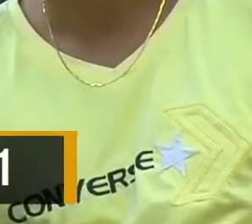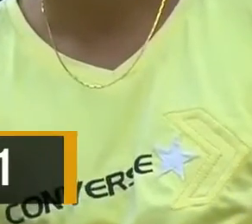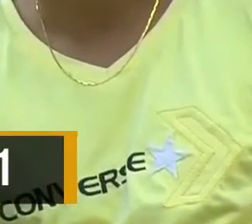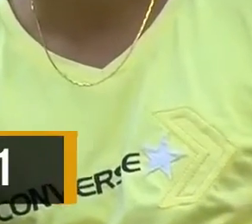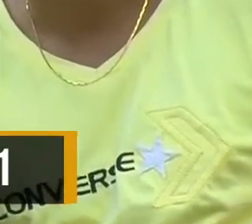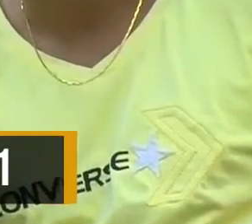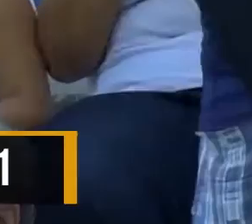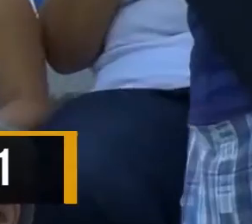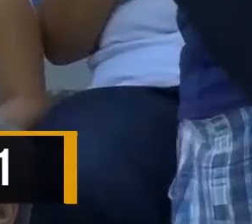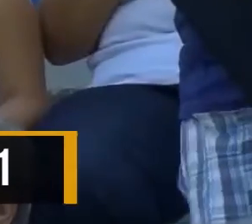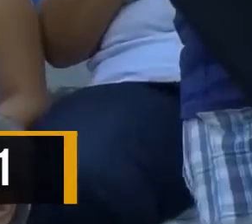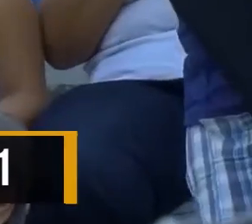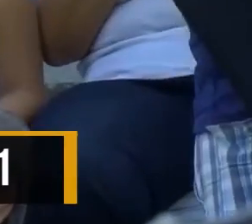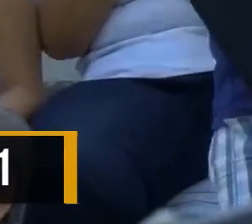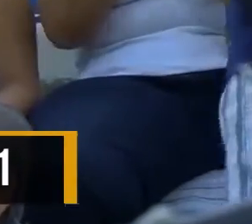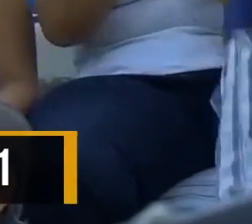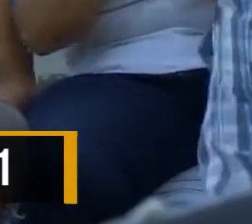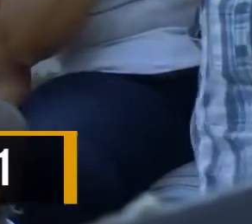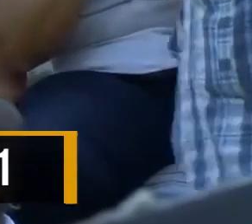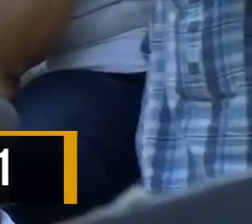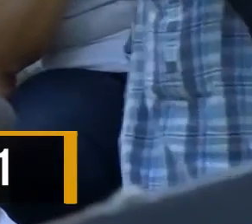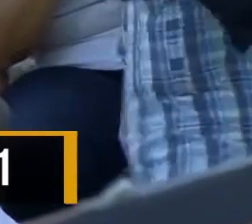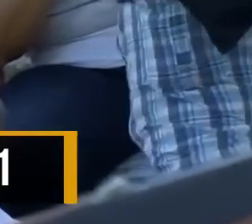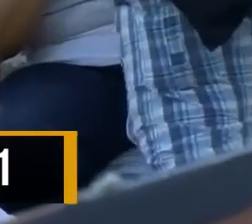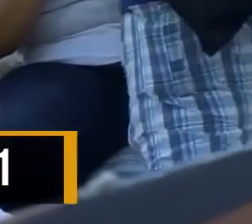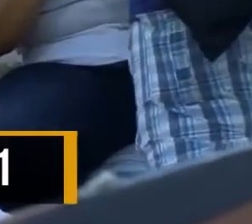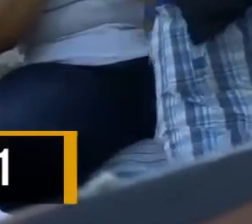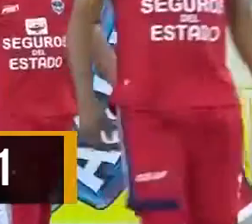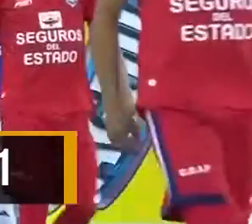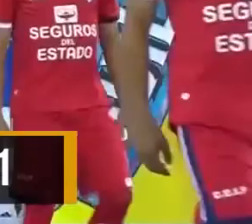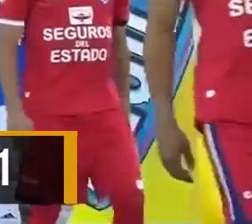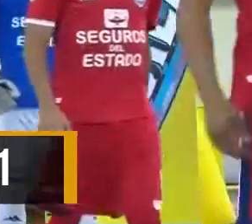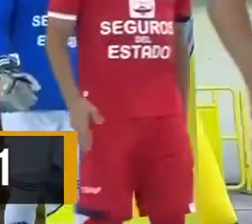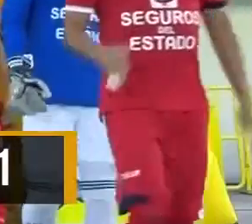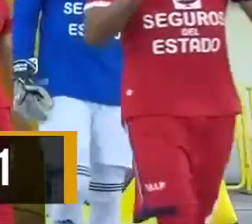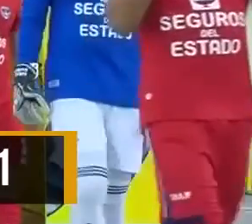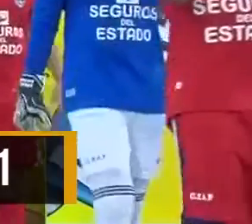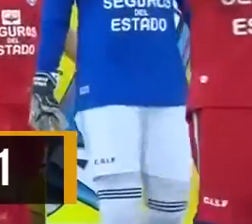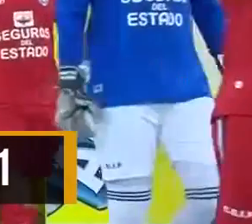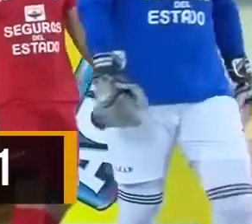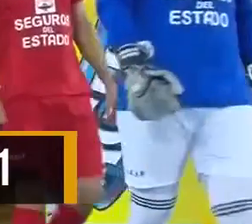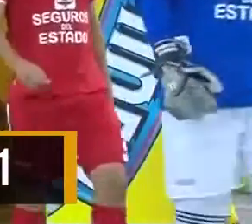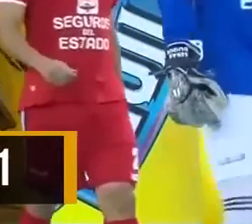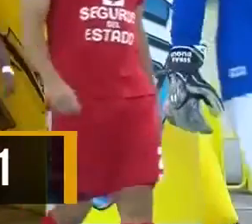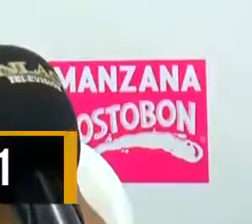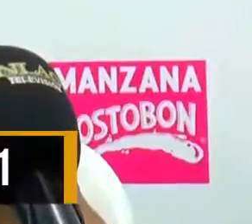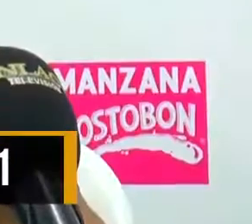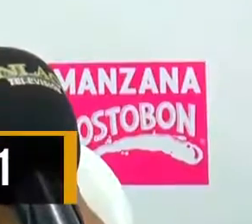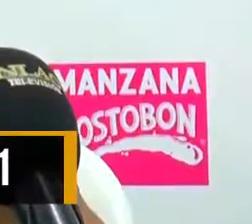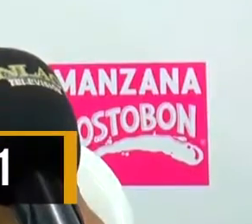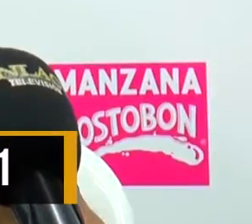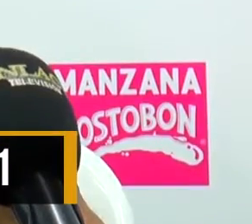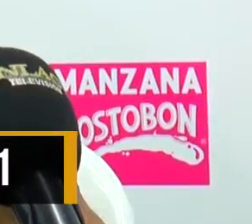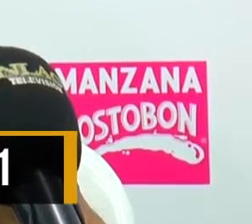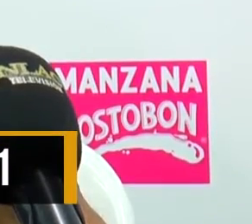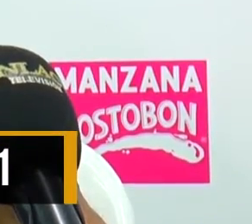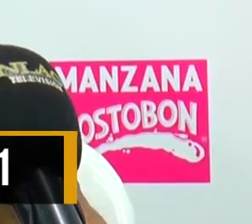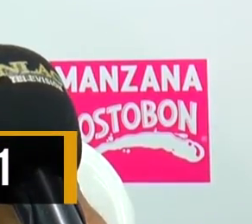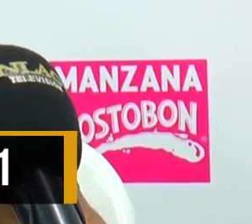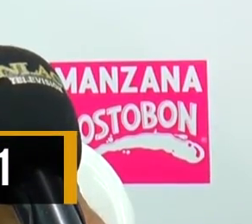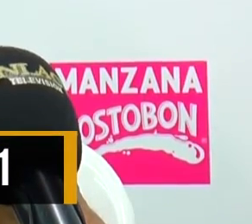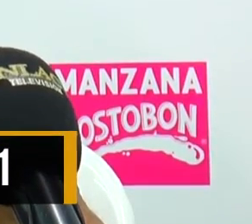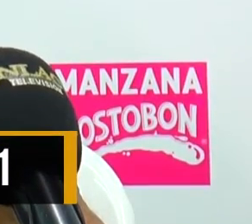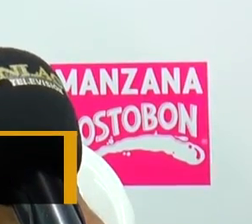en esta oportunidad en sus graderías a las mujeres barranqueñas, cuya entrada fue gratuita con ocasión del mes de mayo, mes de las madres. Yo creo que hoy ganamos